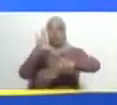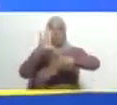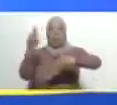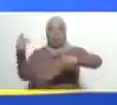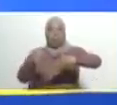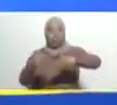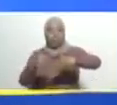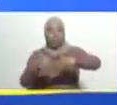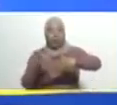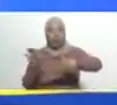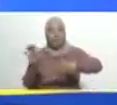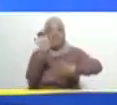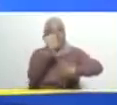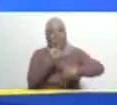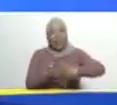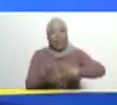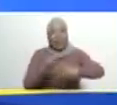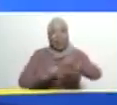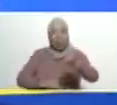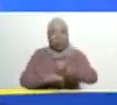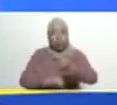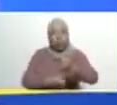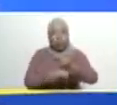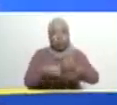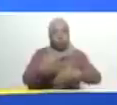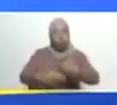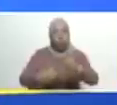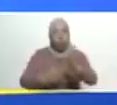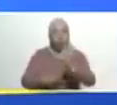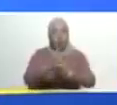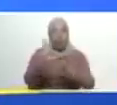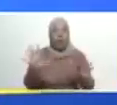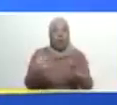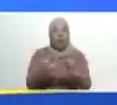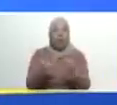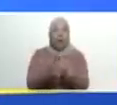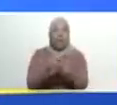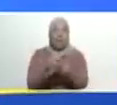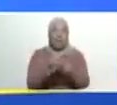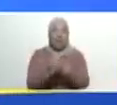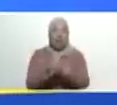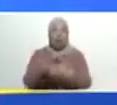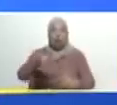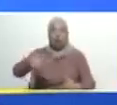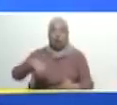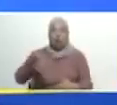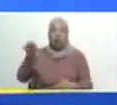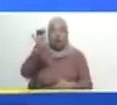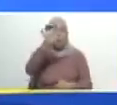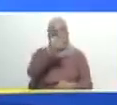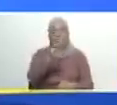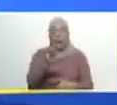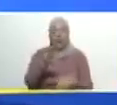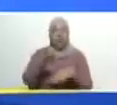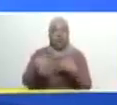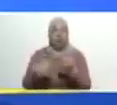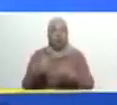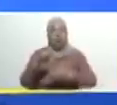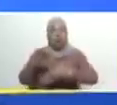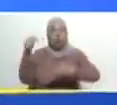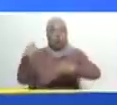de seguir avanzando firmemente en unir los lazos de nuestros países y de toda nuestra región.